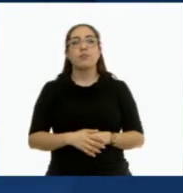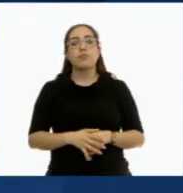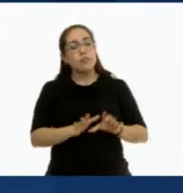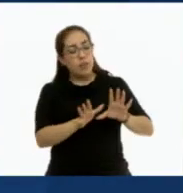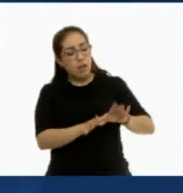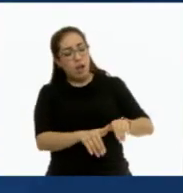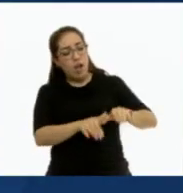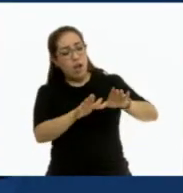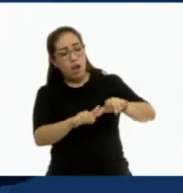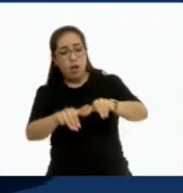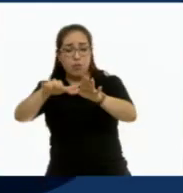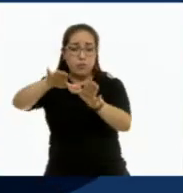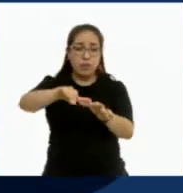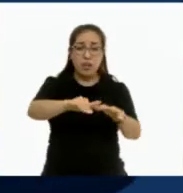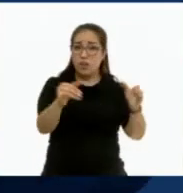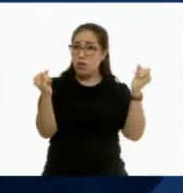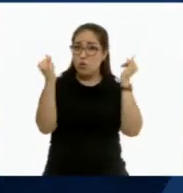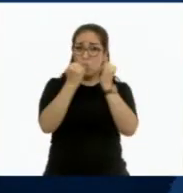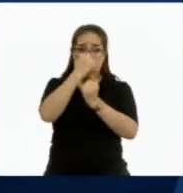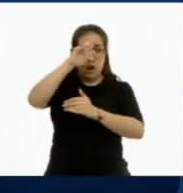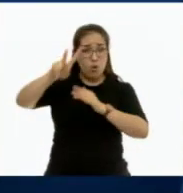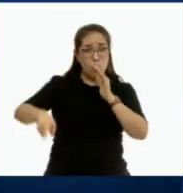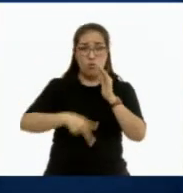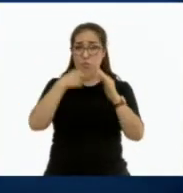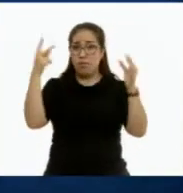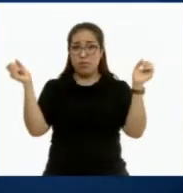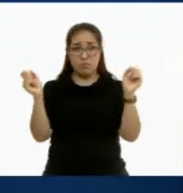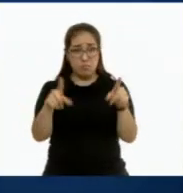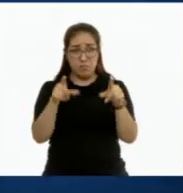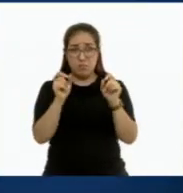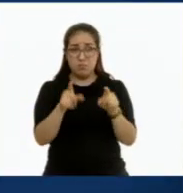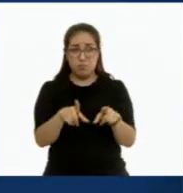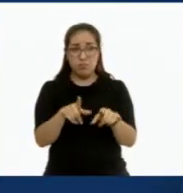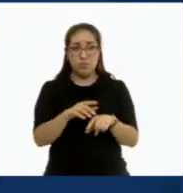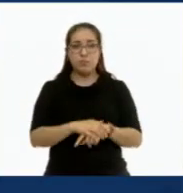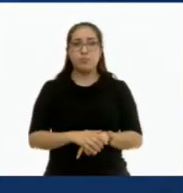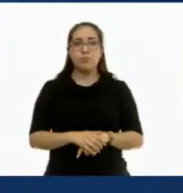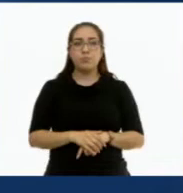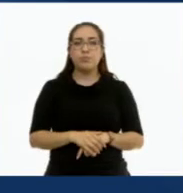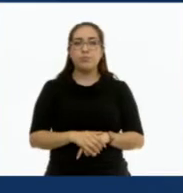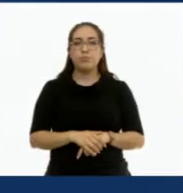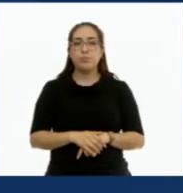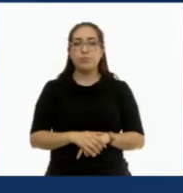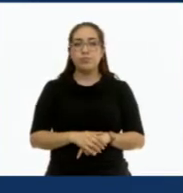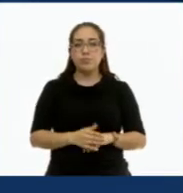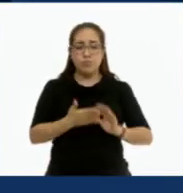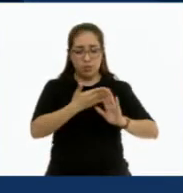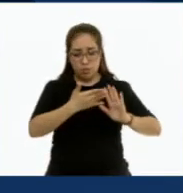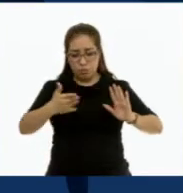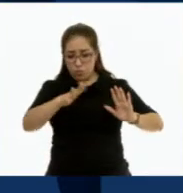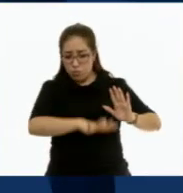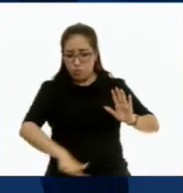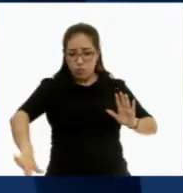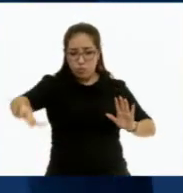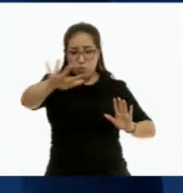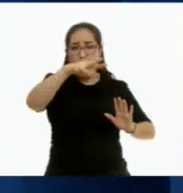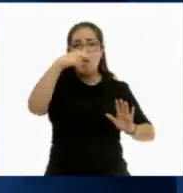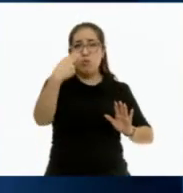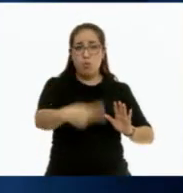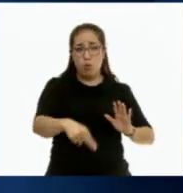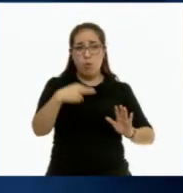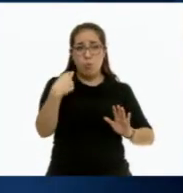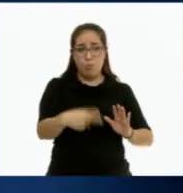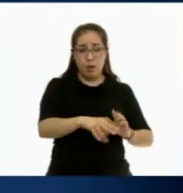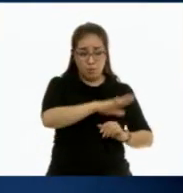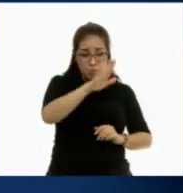marina, y donde termina el espacio se llama muerte o infinito. ¿Qué